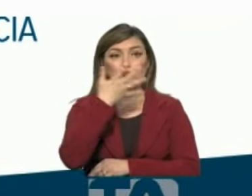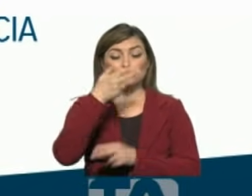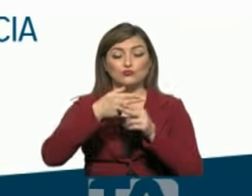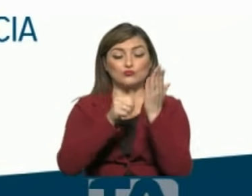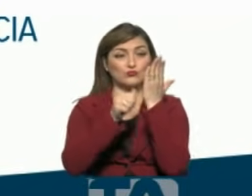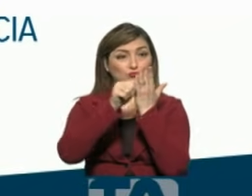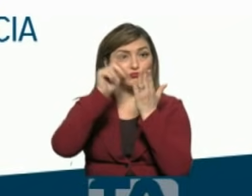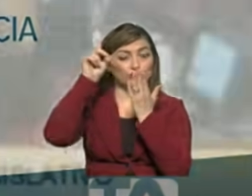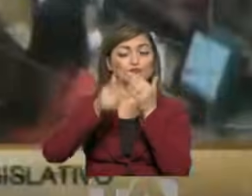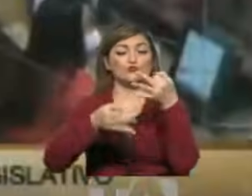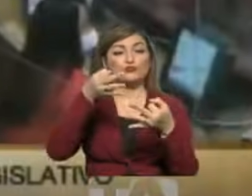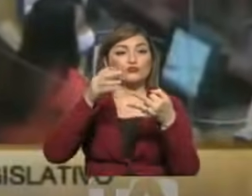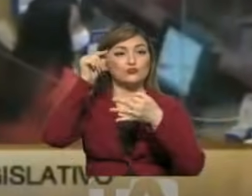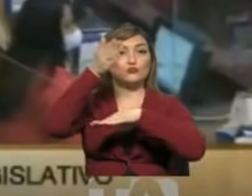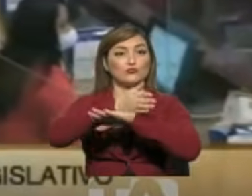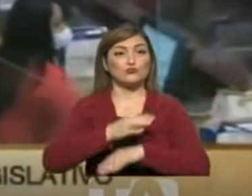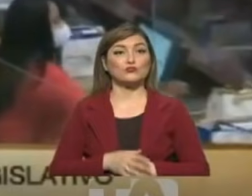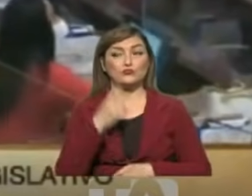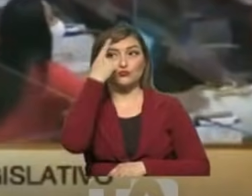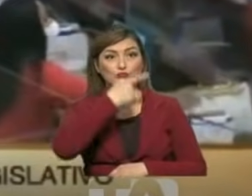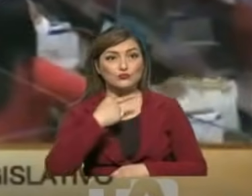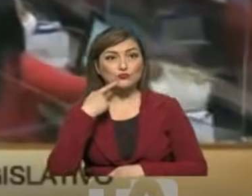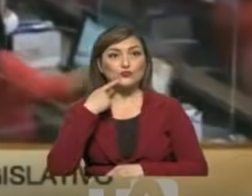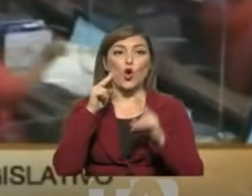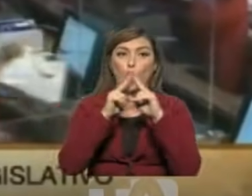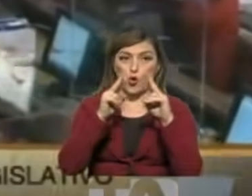durante el gobierno anterior. Son algunos de los rostros ya